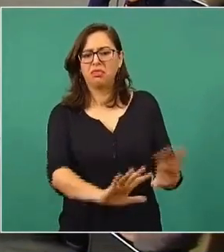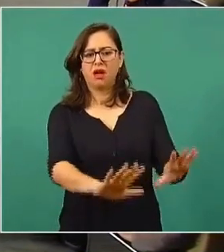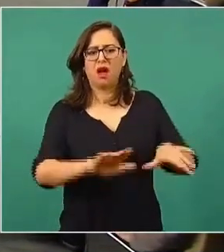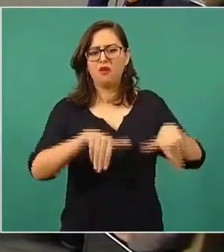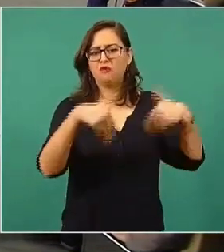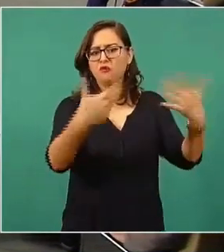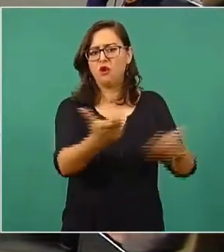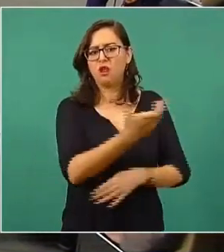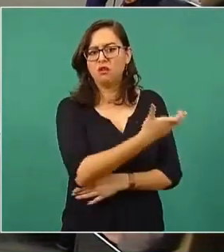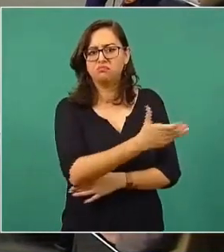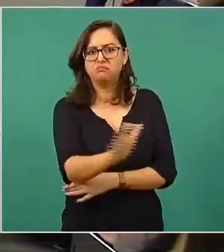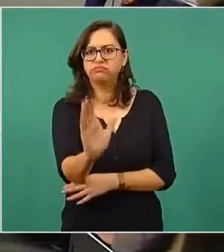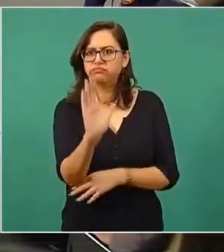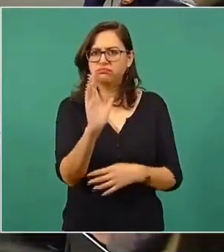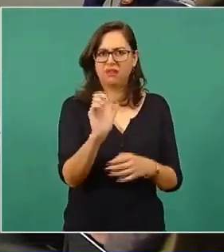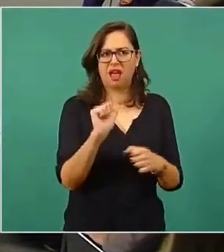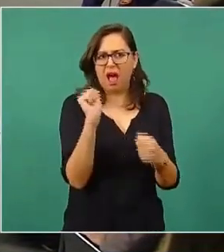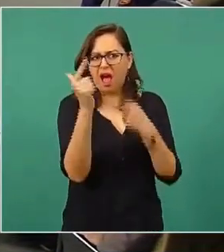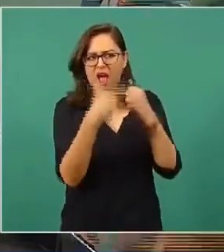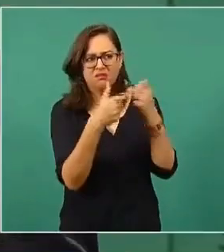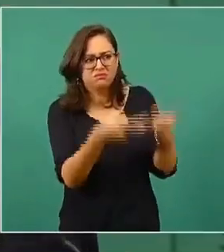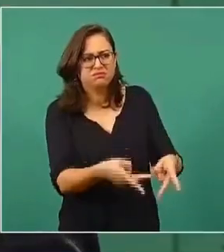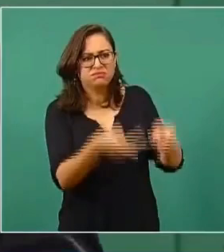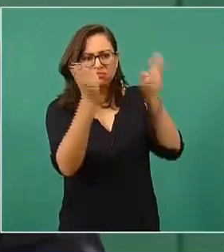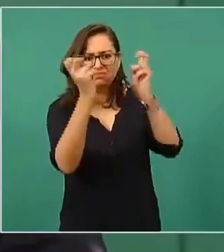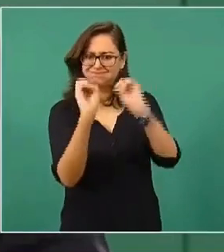no estaba